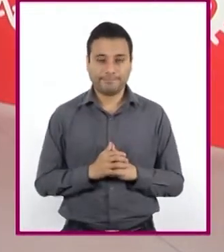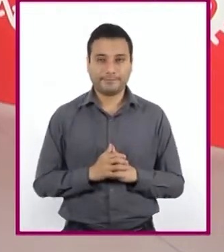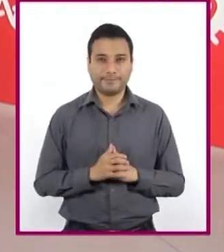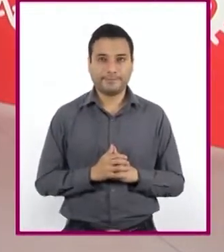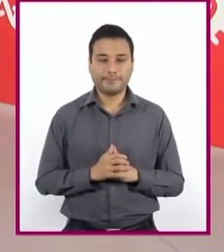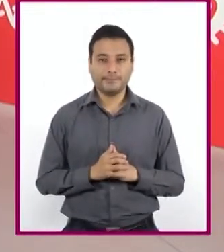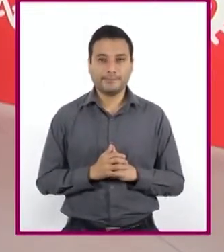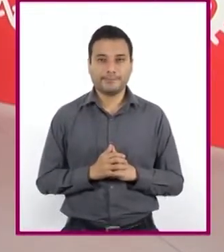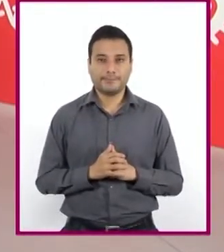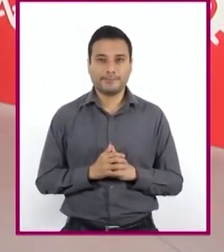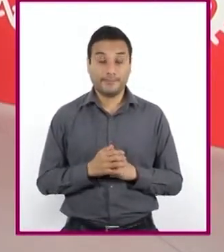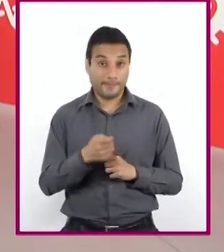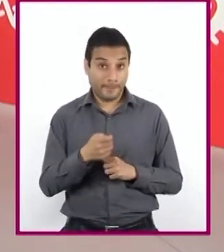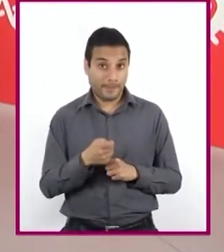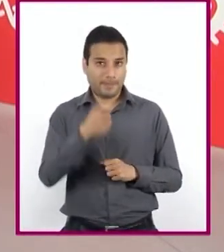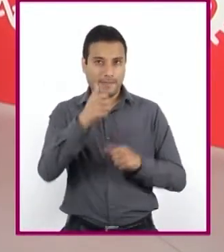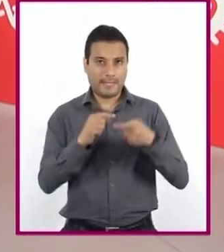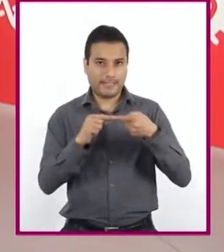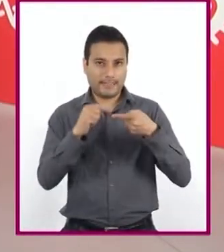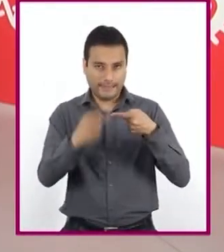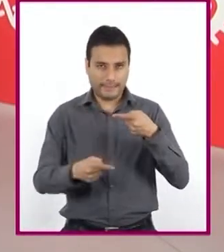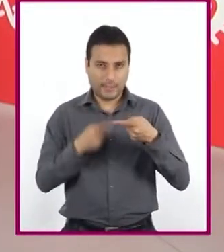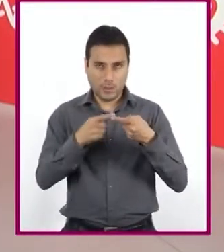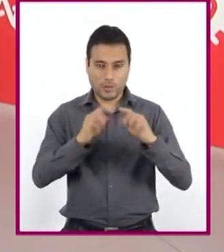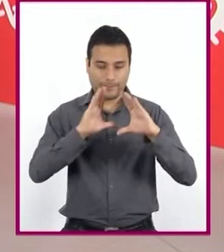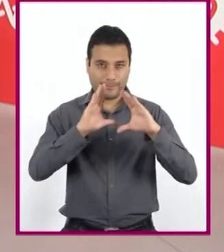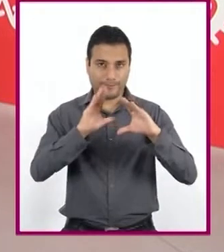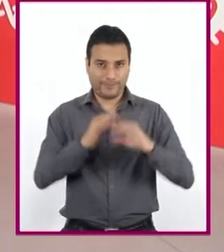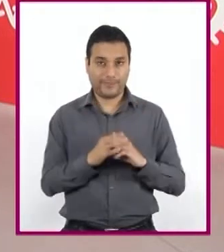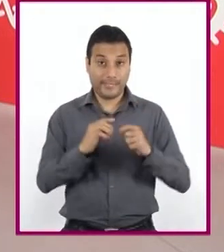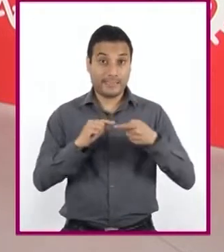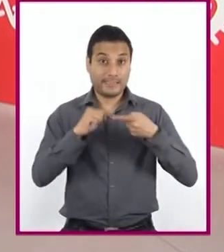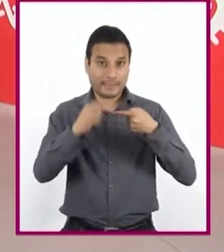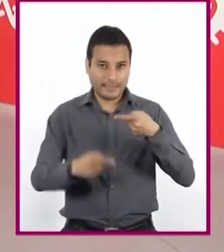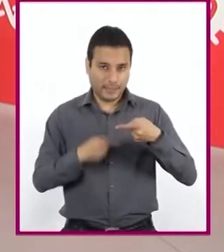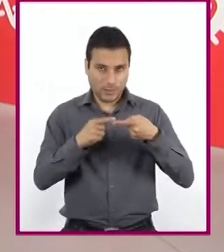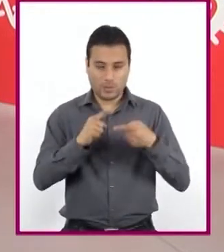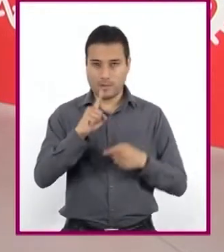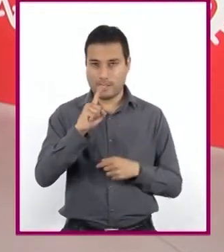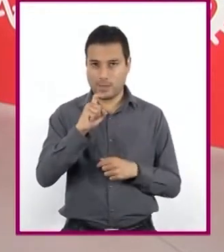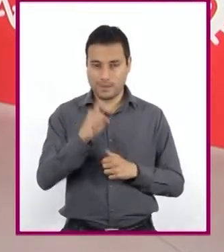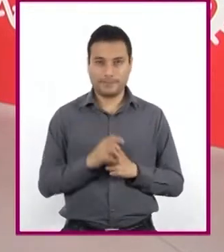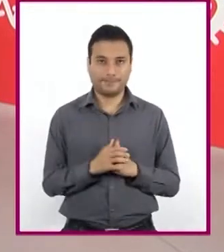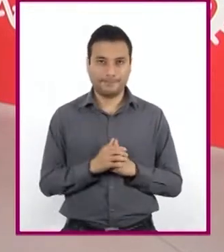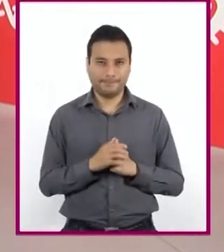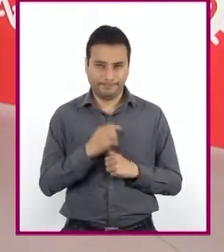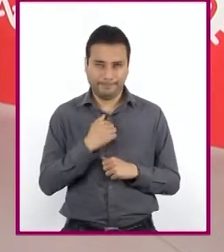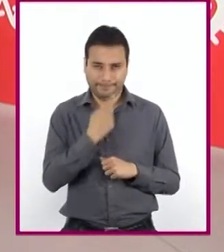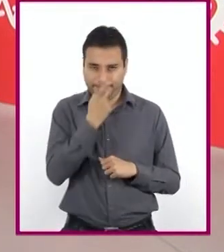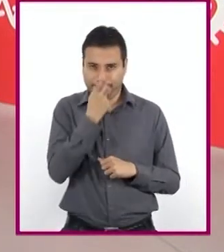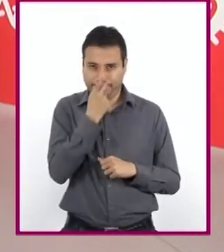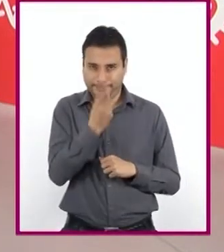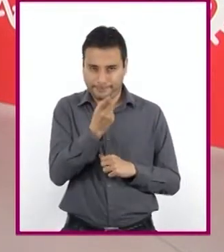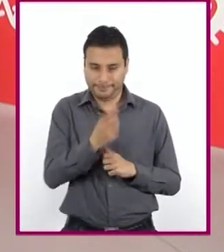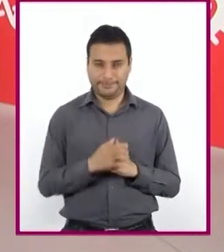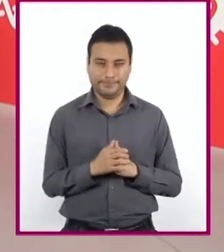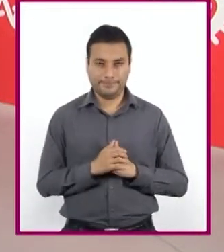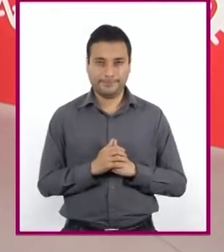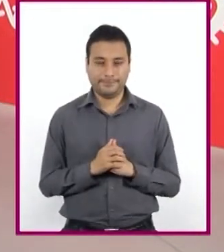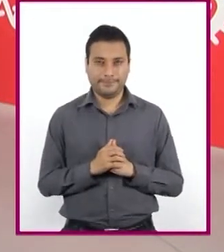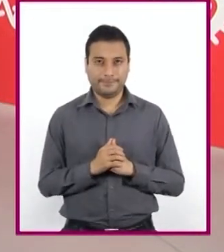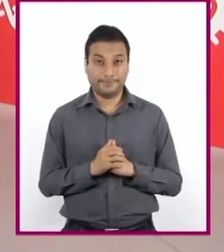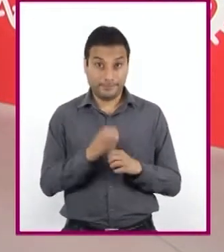El primer ciclo que revisaremos es el ciclo del agua. Como les mencionamos anteriormente,